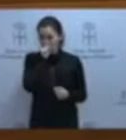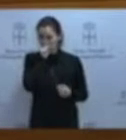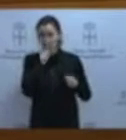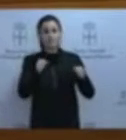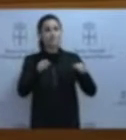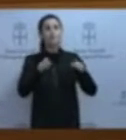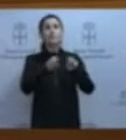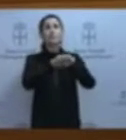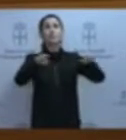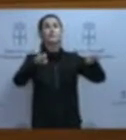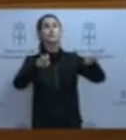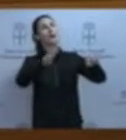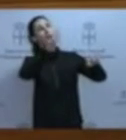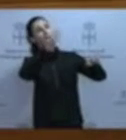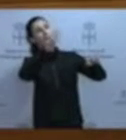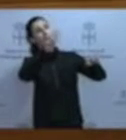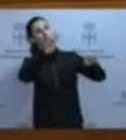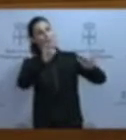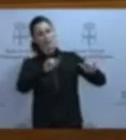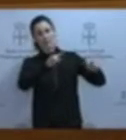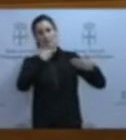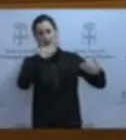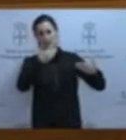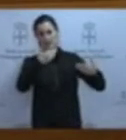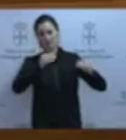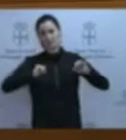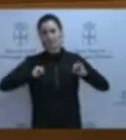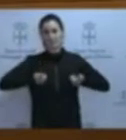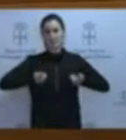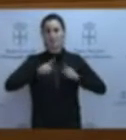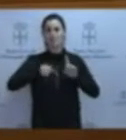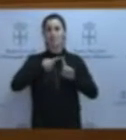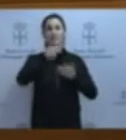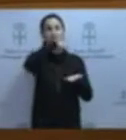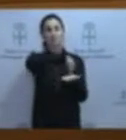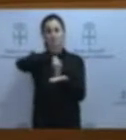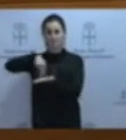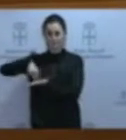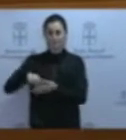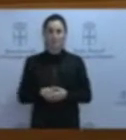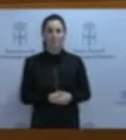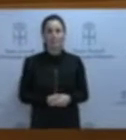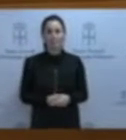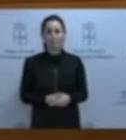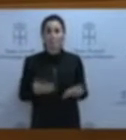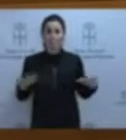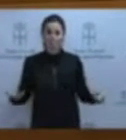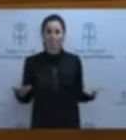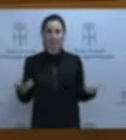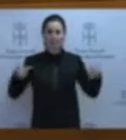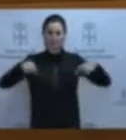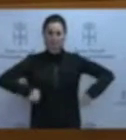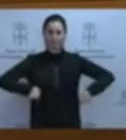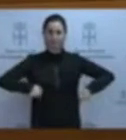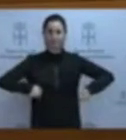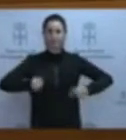tribuna y a quienes agradecemos tanto su iniciativa como su presencia. Nos traen una